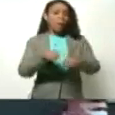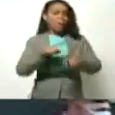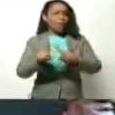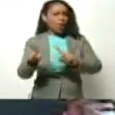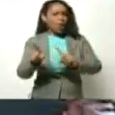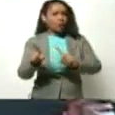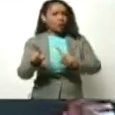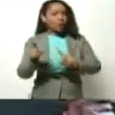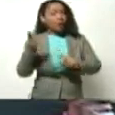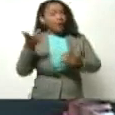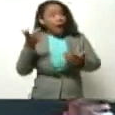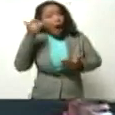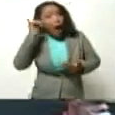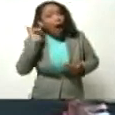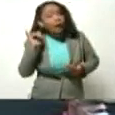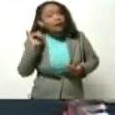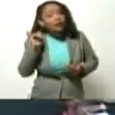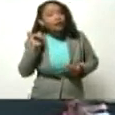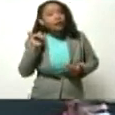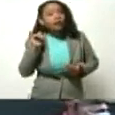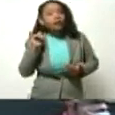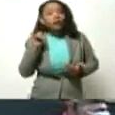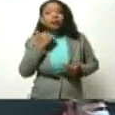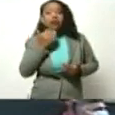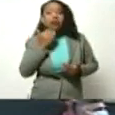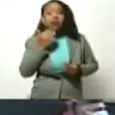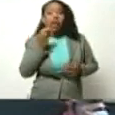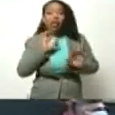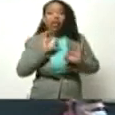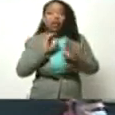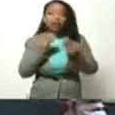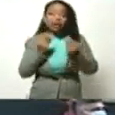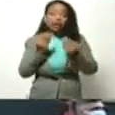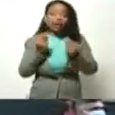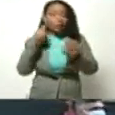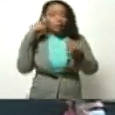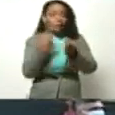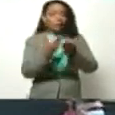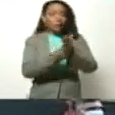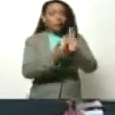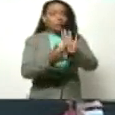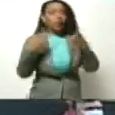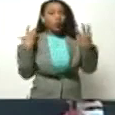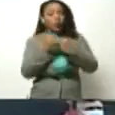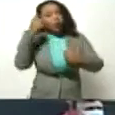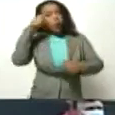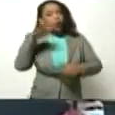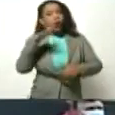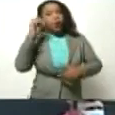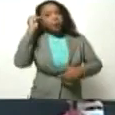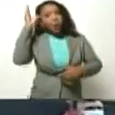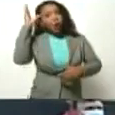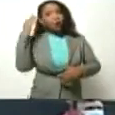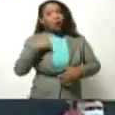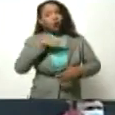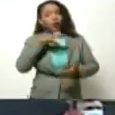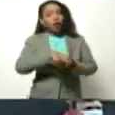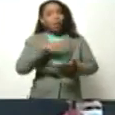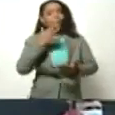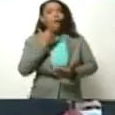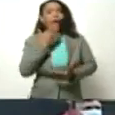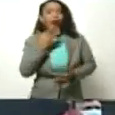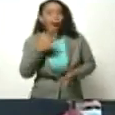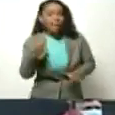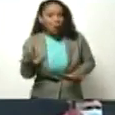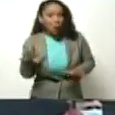que implica que casi sin recurso se ha demostrado junto al pueblo la capacidad que ha tenido nuestro estado por ejemplo